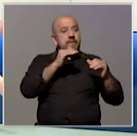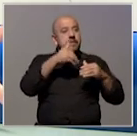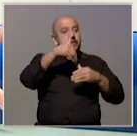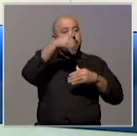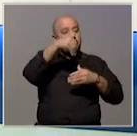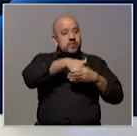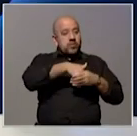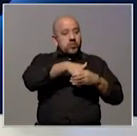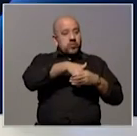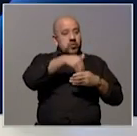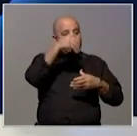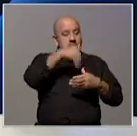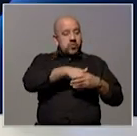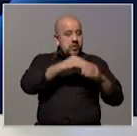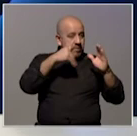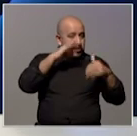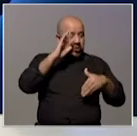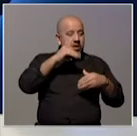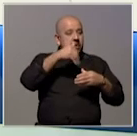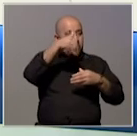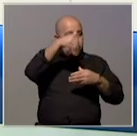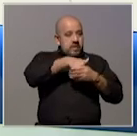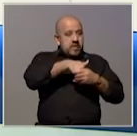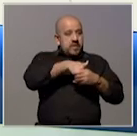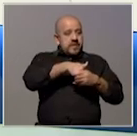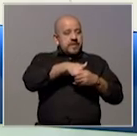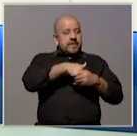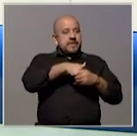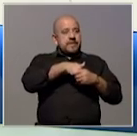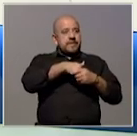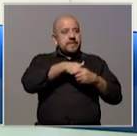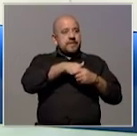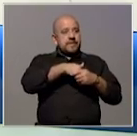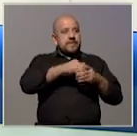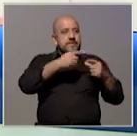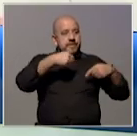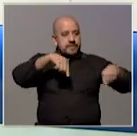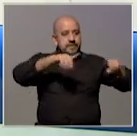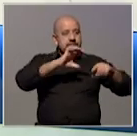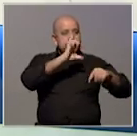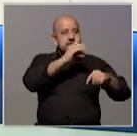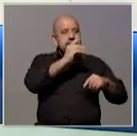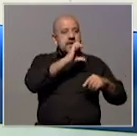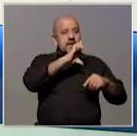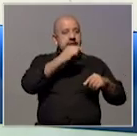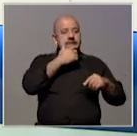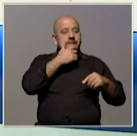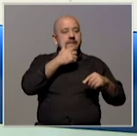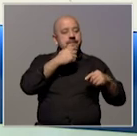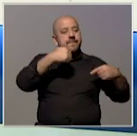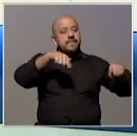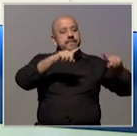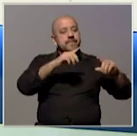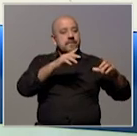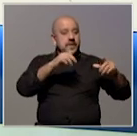la gran mayoría no la totalidad pero si la gran mayoría d de la gente ediles ya di las de más de un partido incluso